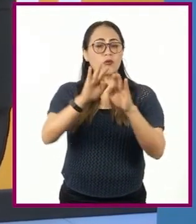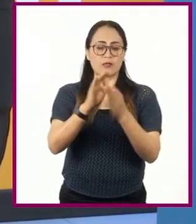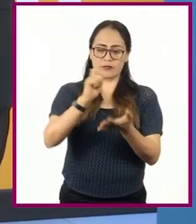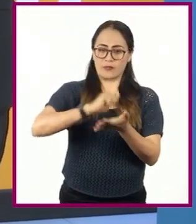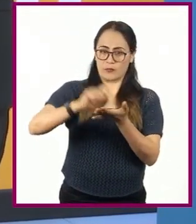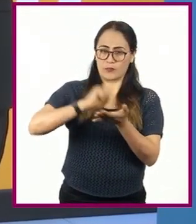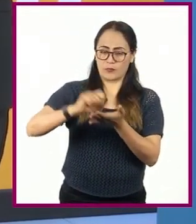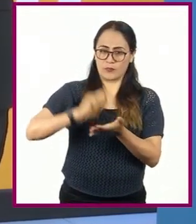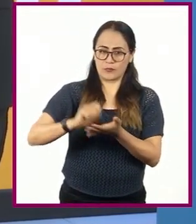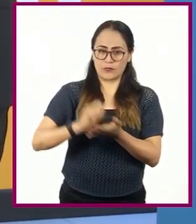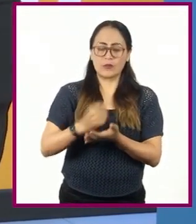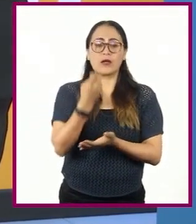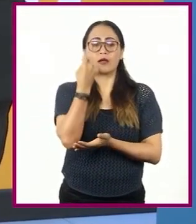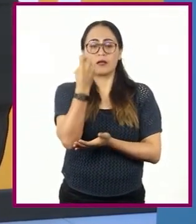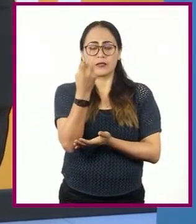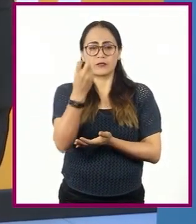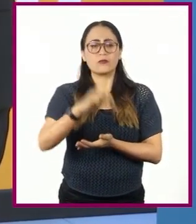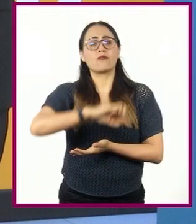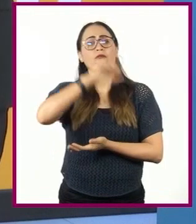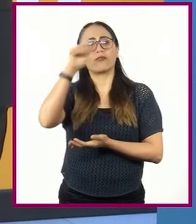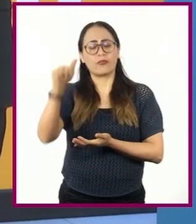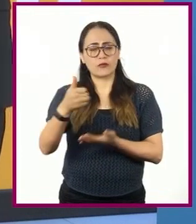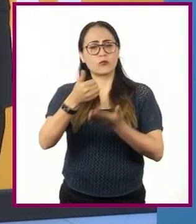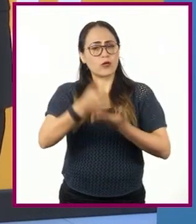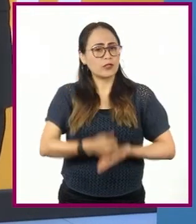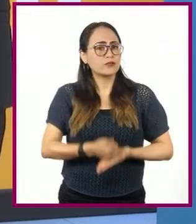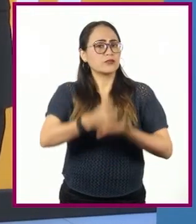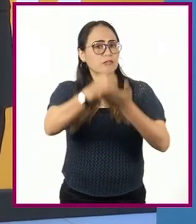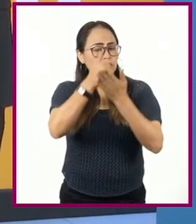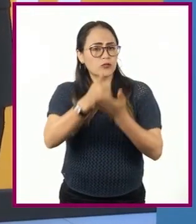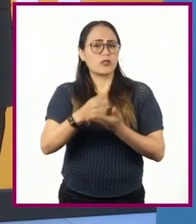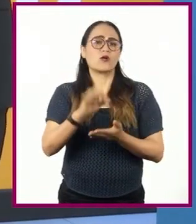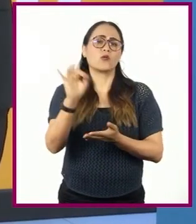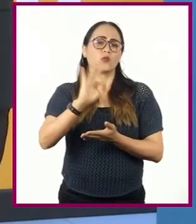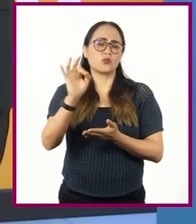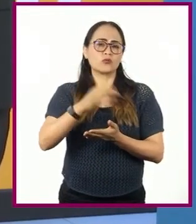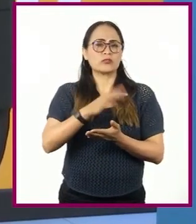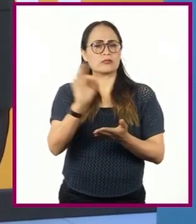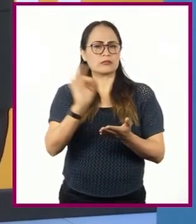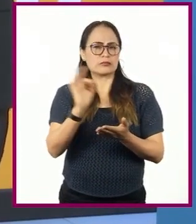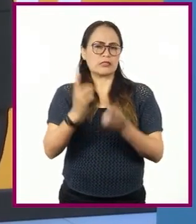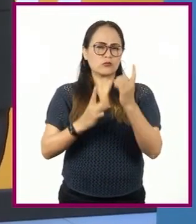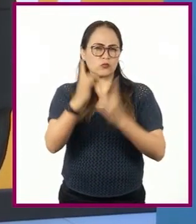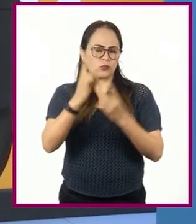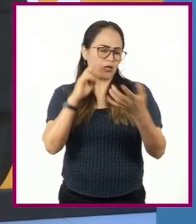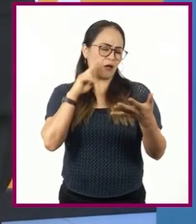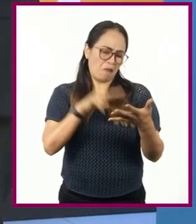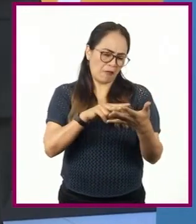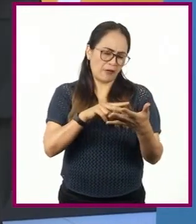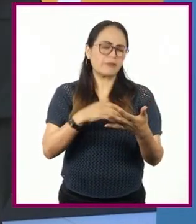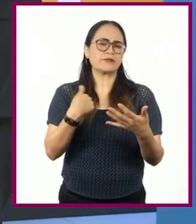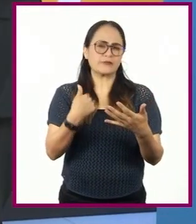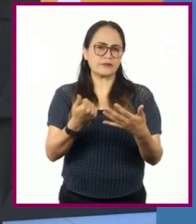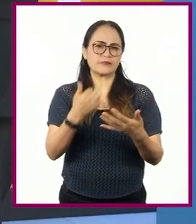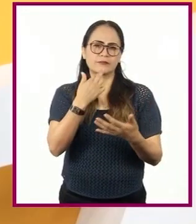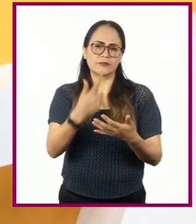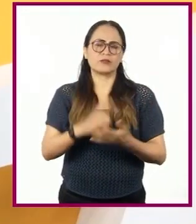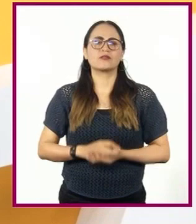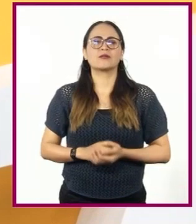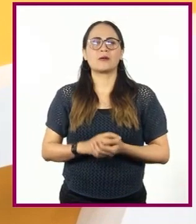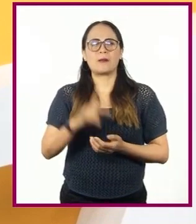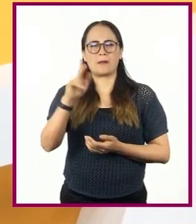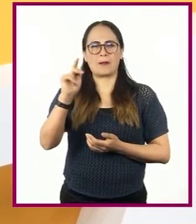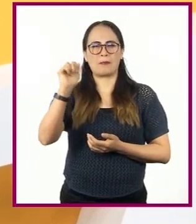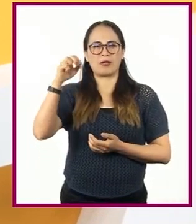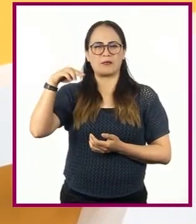notas, ya que estas son una guía a la que pueden recurrir cada vez que tengan dudas. Comencemos, profesora Pamela.